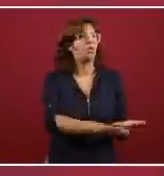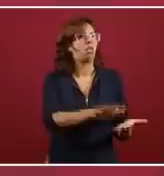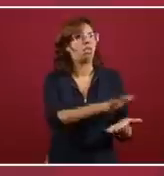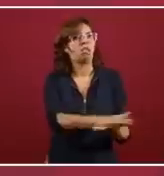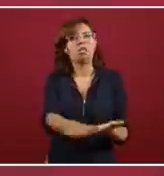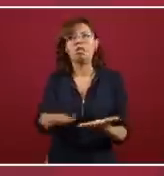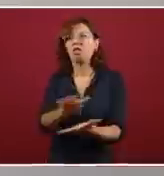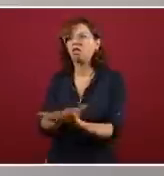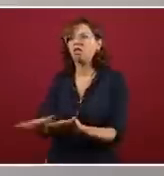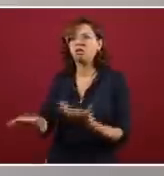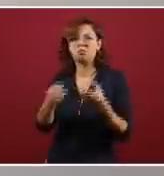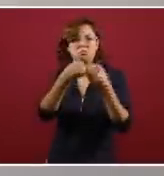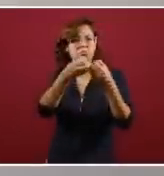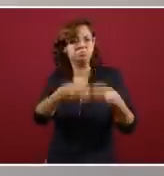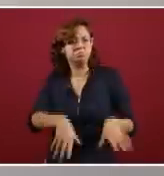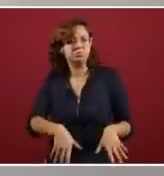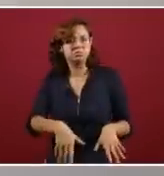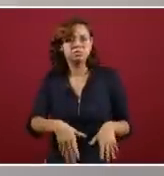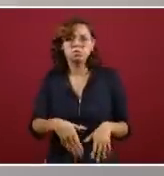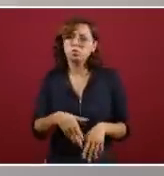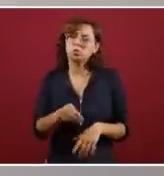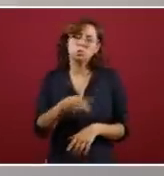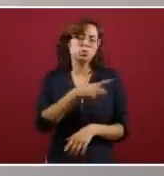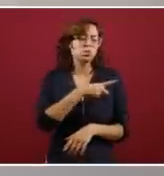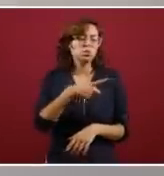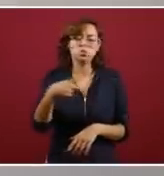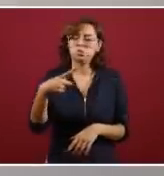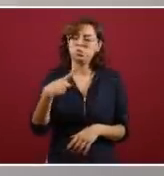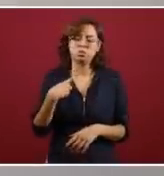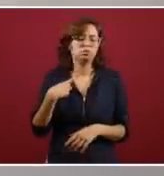recursos que son de